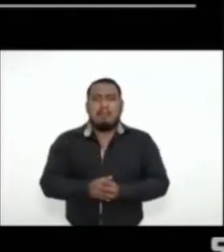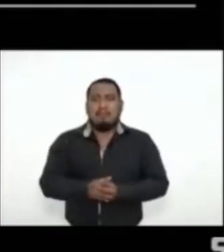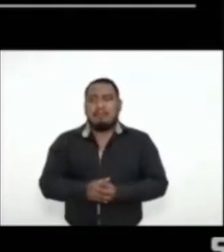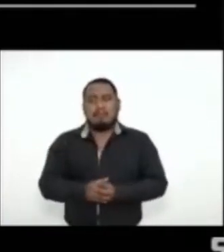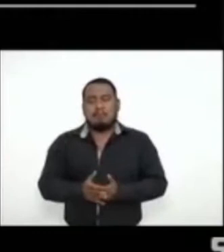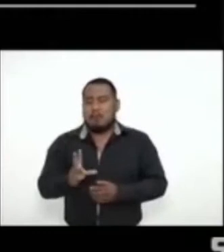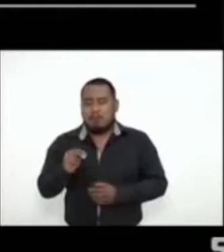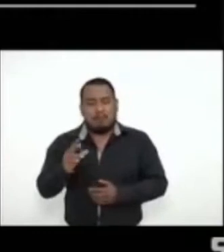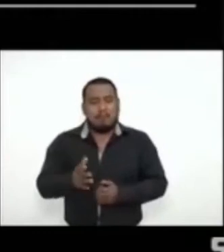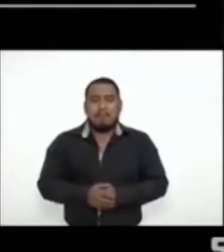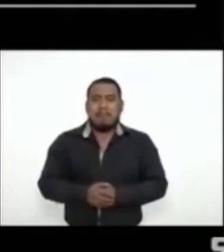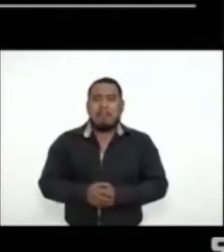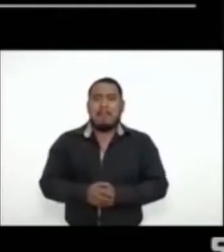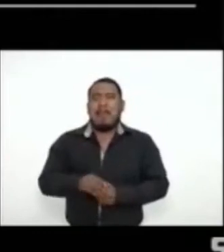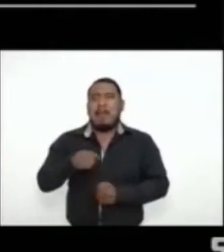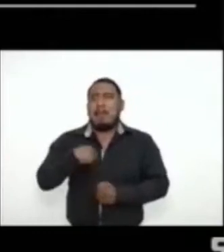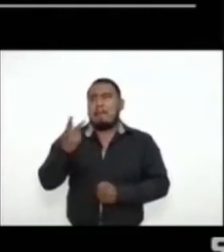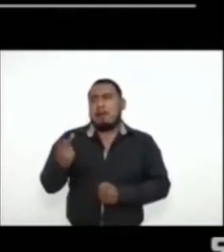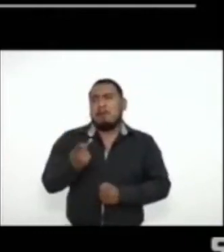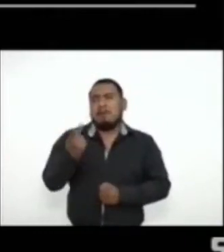la buena pregunta es eso, es